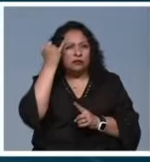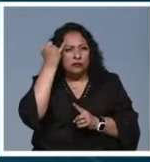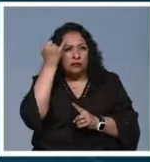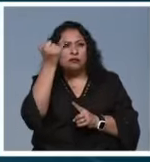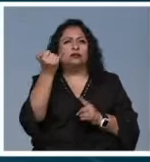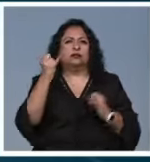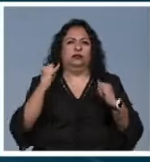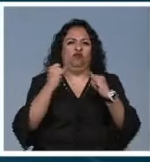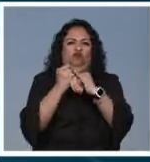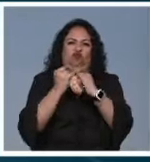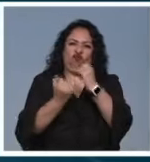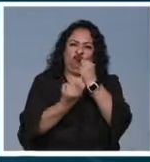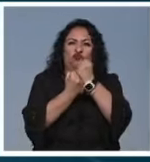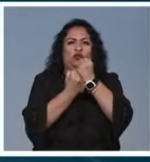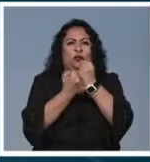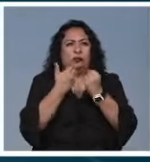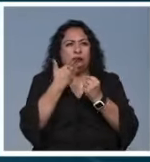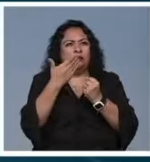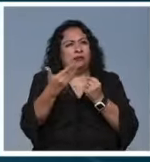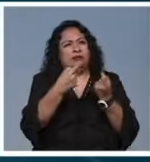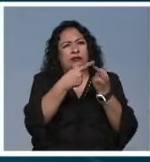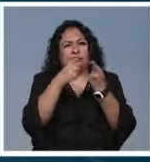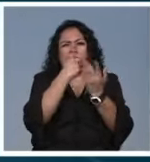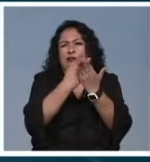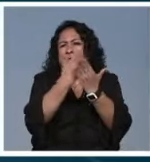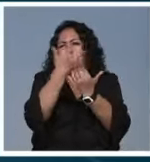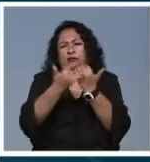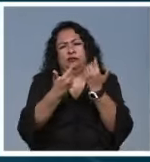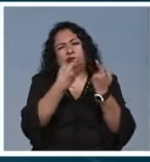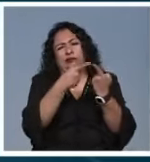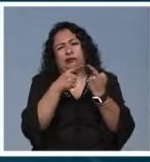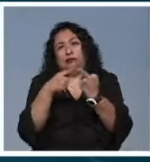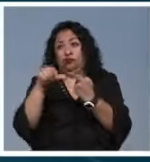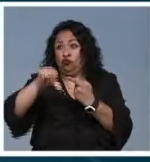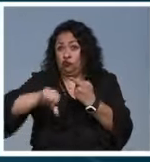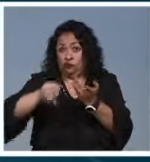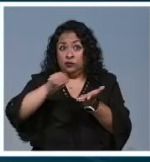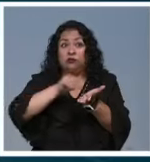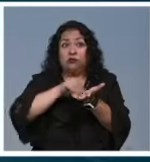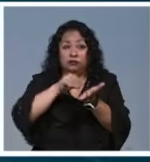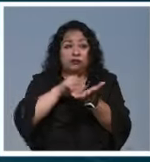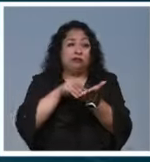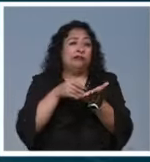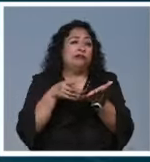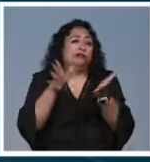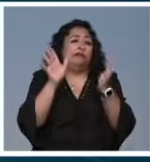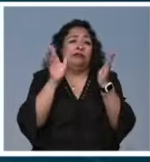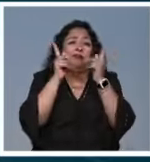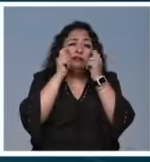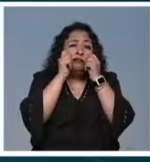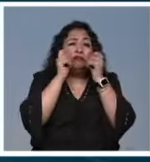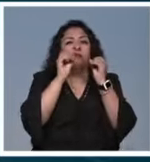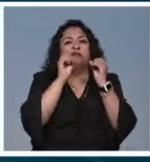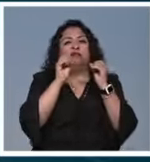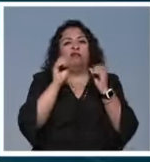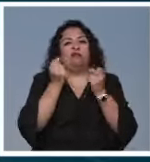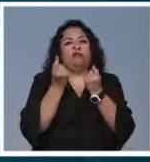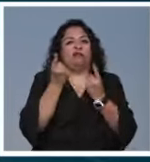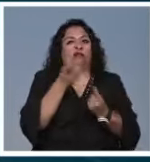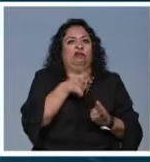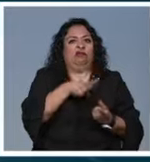forjar instituciones, forjar un sinnúmero de proyectos que hasta la fecha, pese a todo y pese a varios, continúan